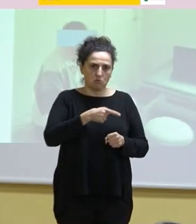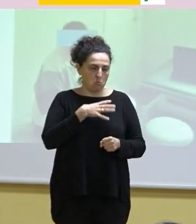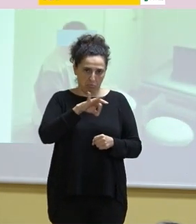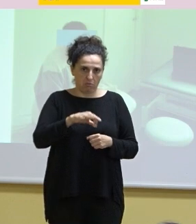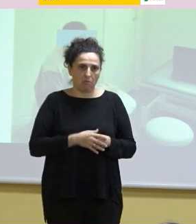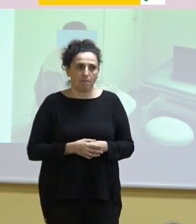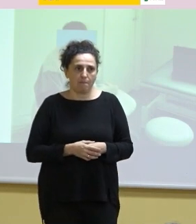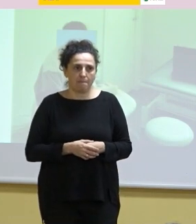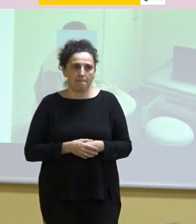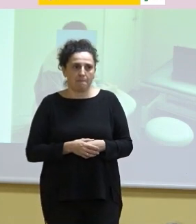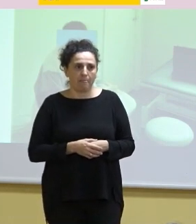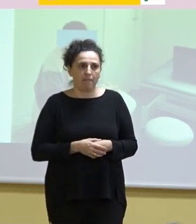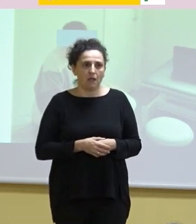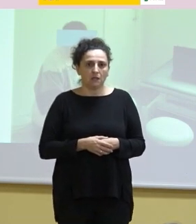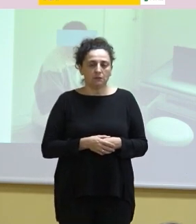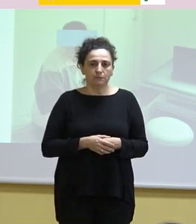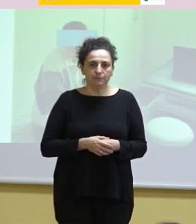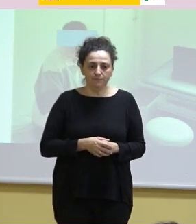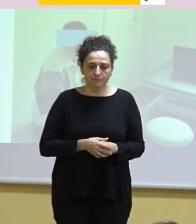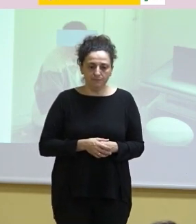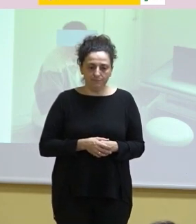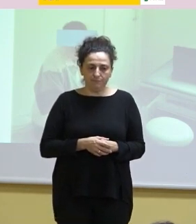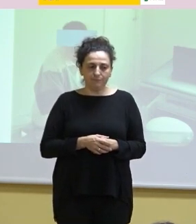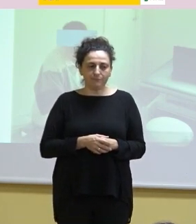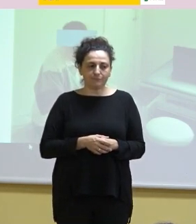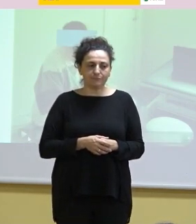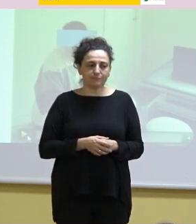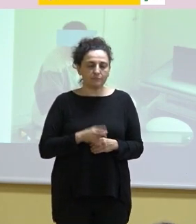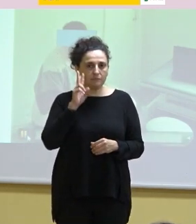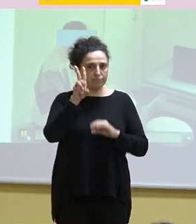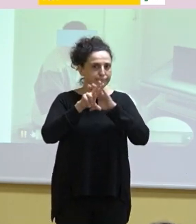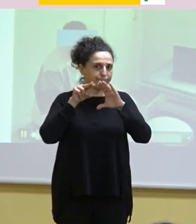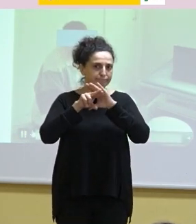a ver aquí, a ver si puedo reproducir el vídeo.